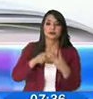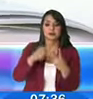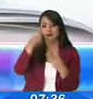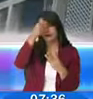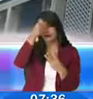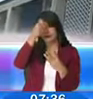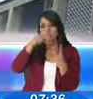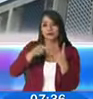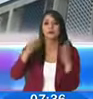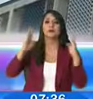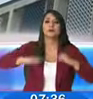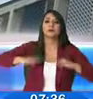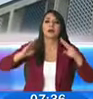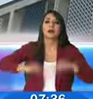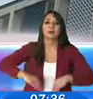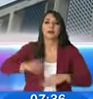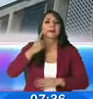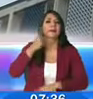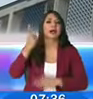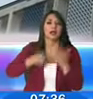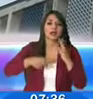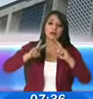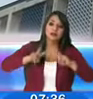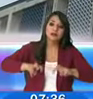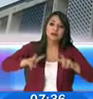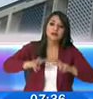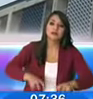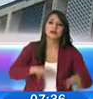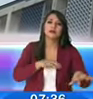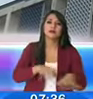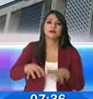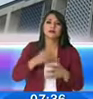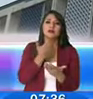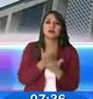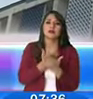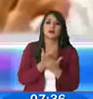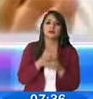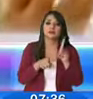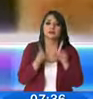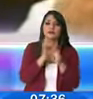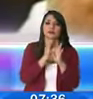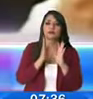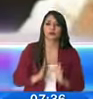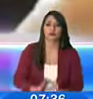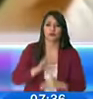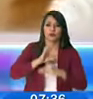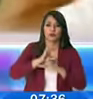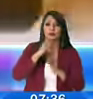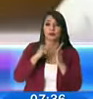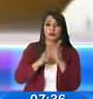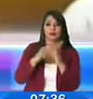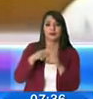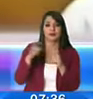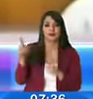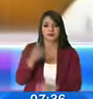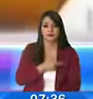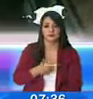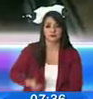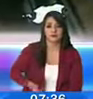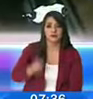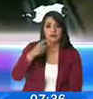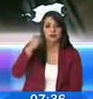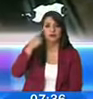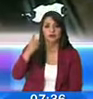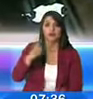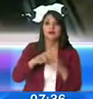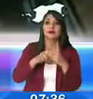Panamá para ubicar movimientos económicos de varios exfuncionarios de Ecuador, entre ellos el expresidente Rafael Correa,